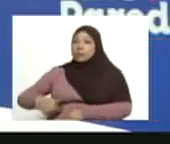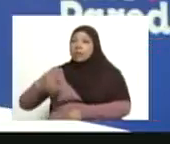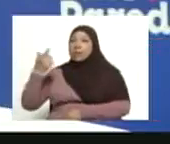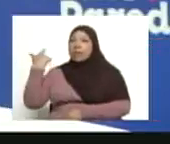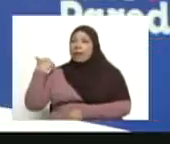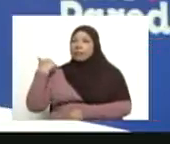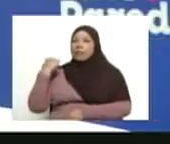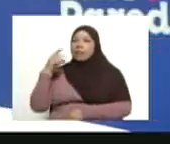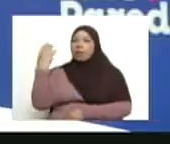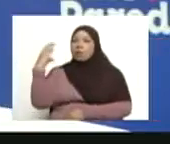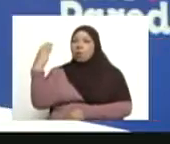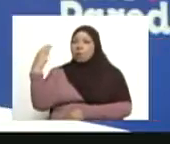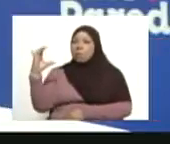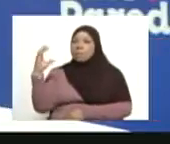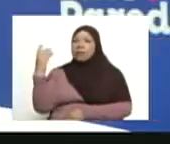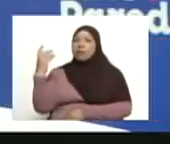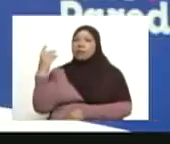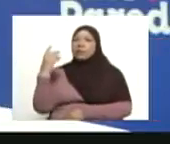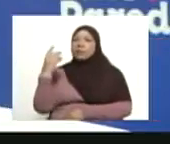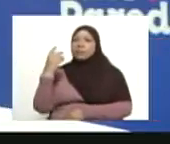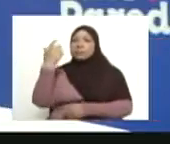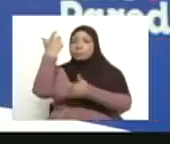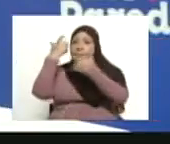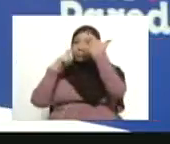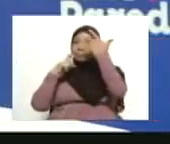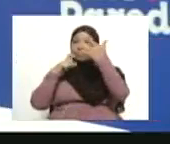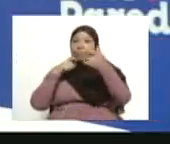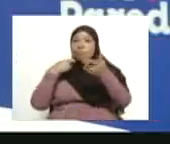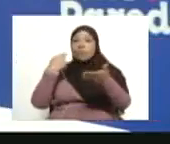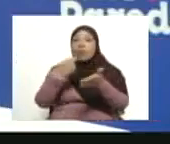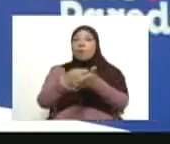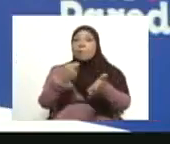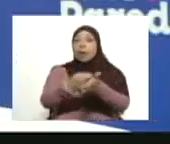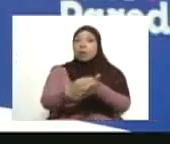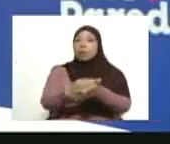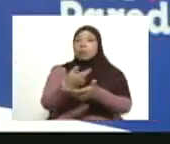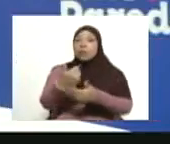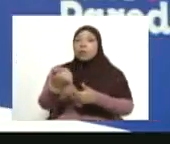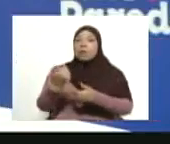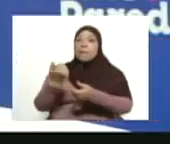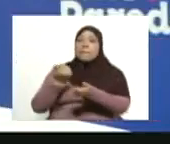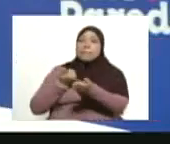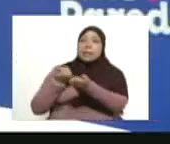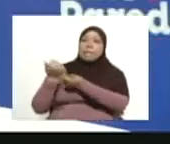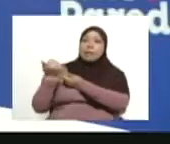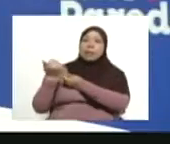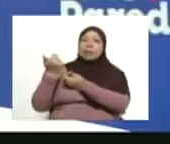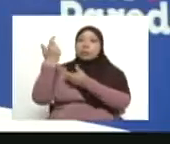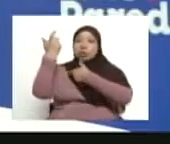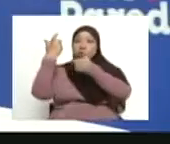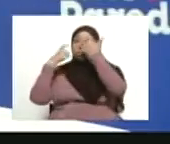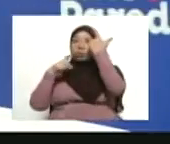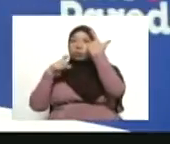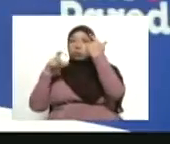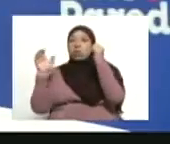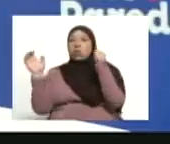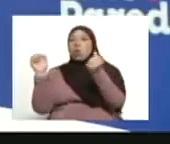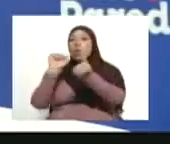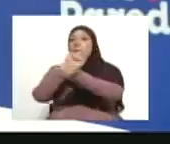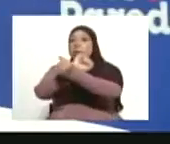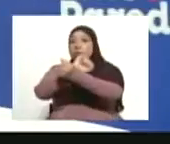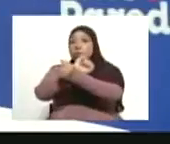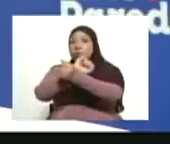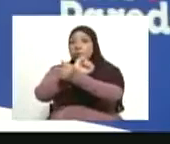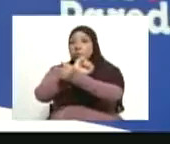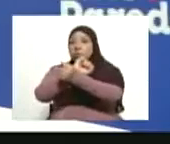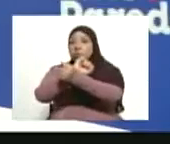el Palacio de Miraflores y matar al presidente Chávez. Afortunadamente siempre Dios pone su mano, nos los mostró, fueron capturados